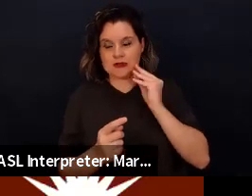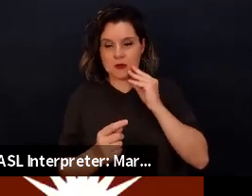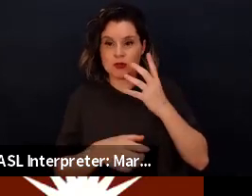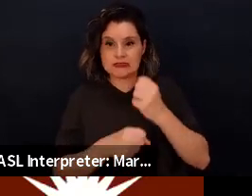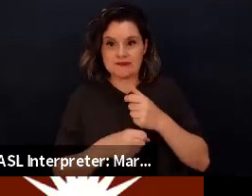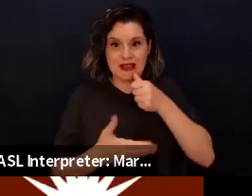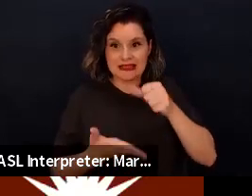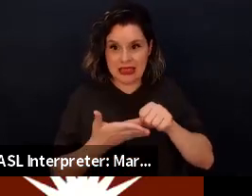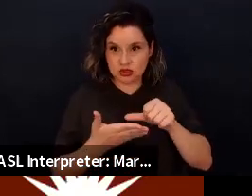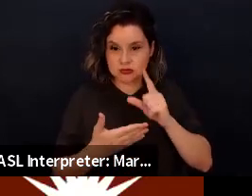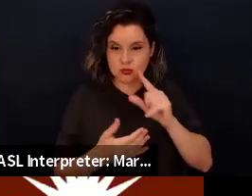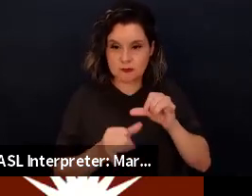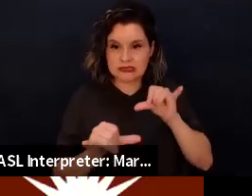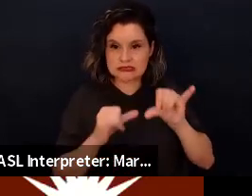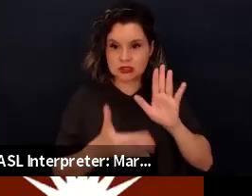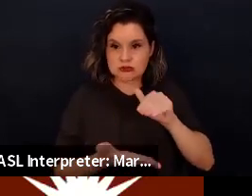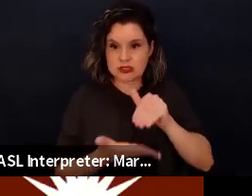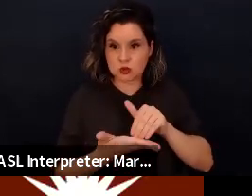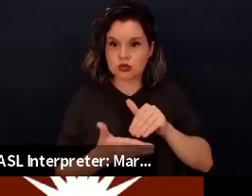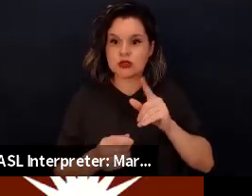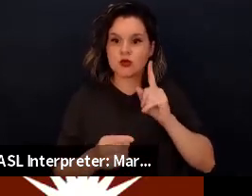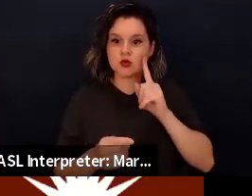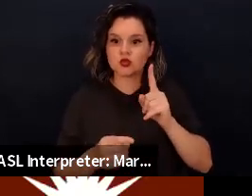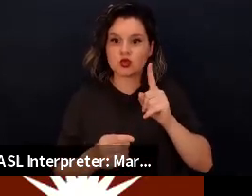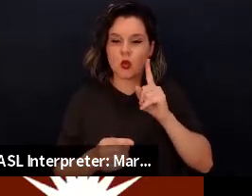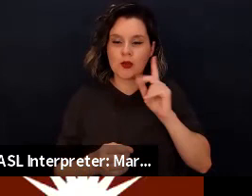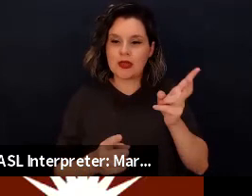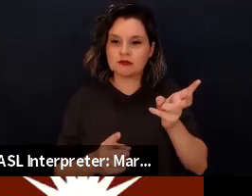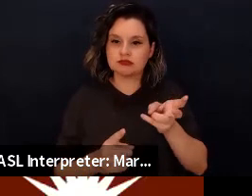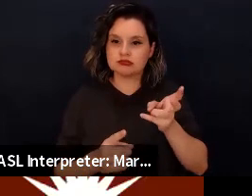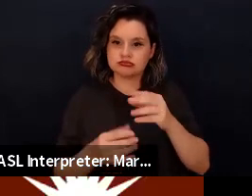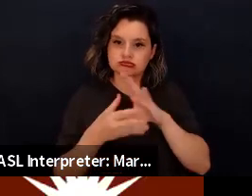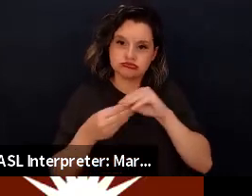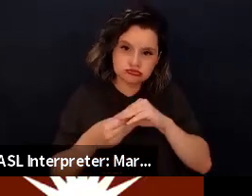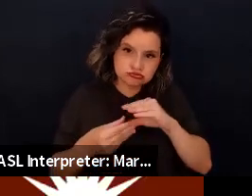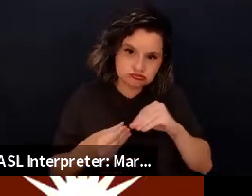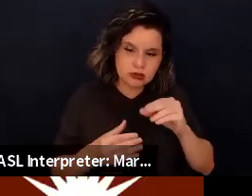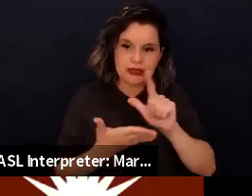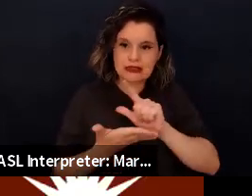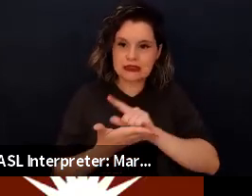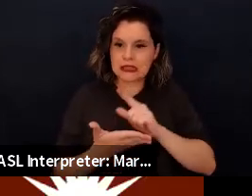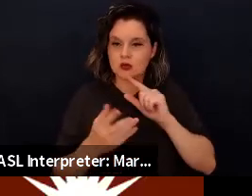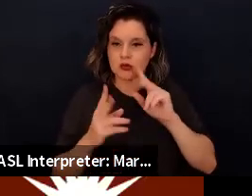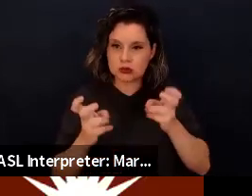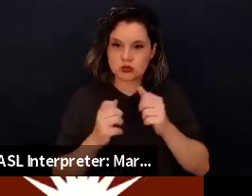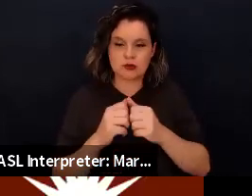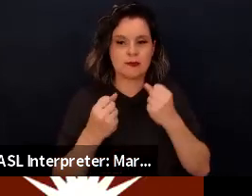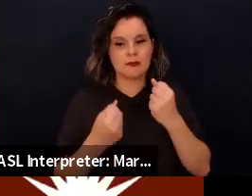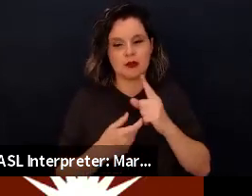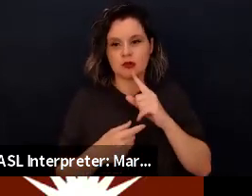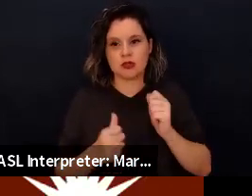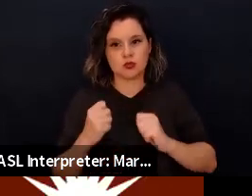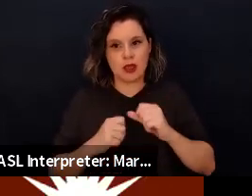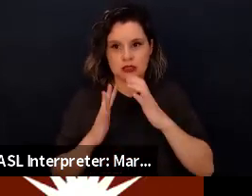cartas de centros de detención donde nos relatan su situación legal. Muchas ocasiones es bien dramática